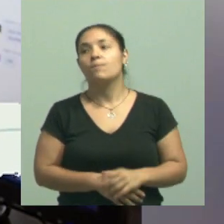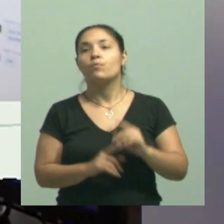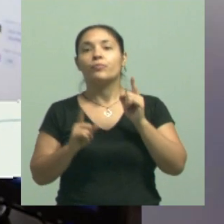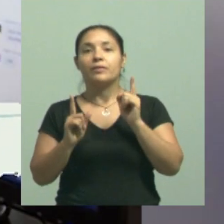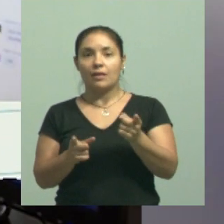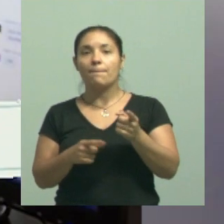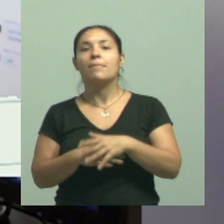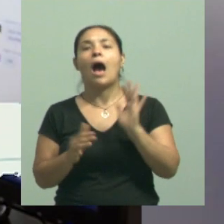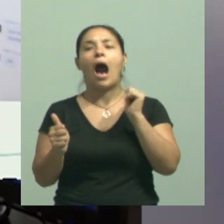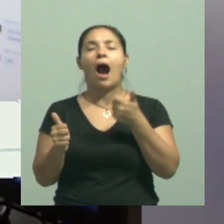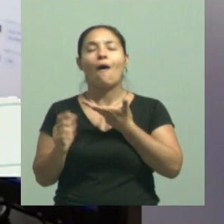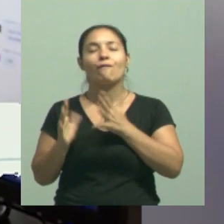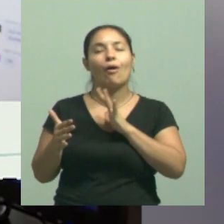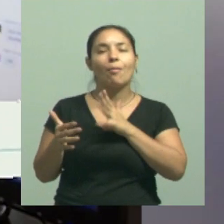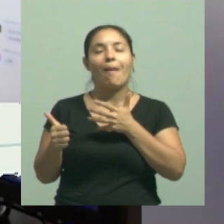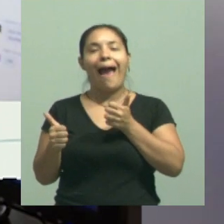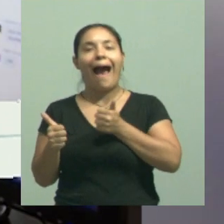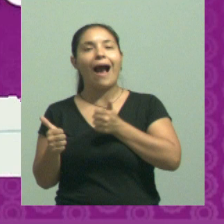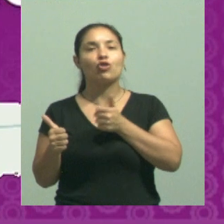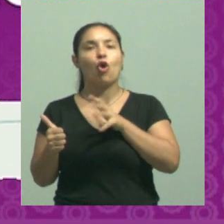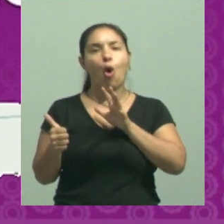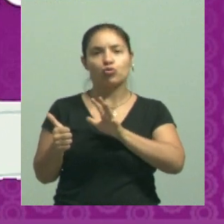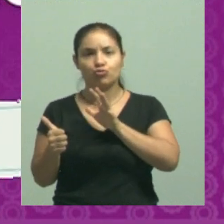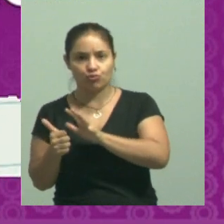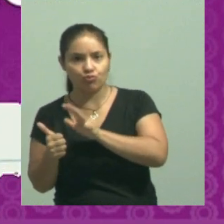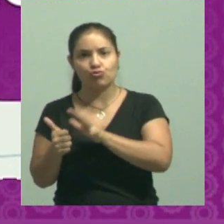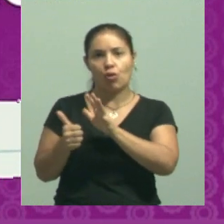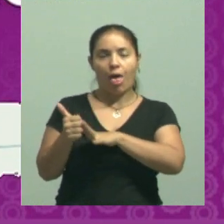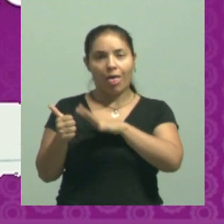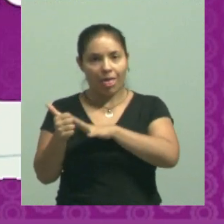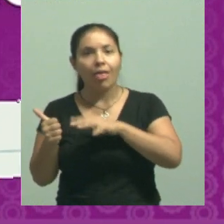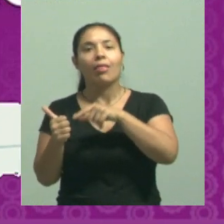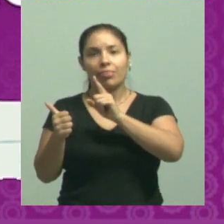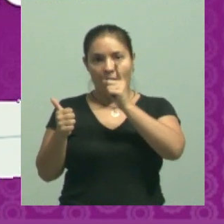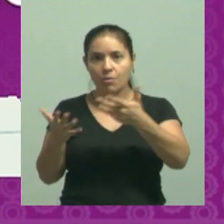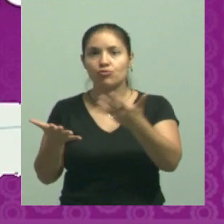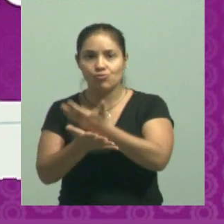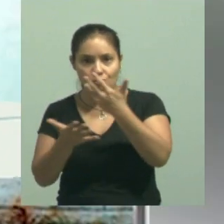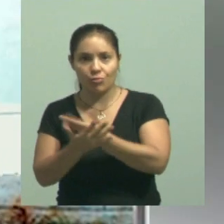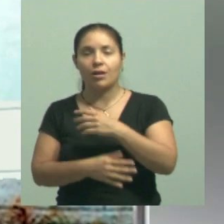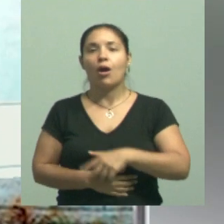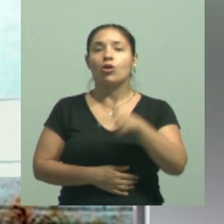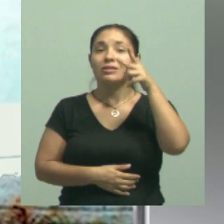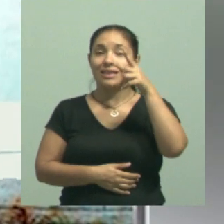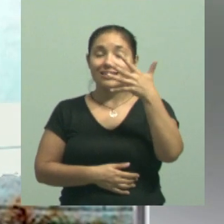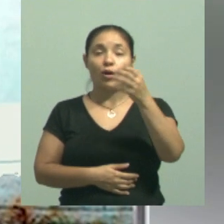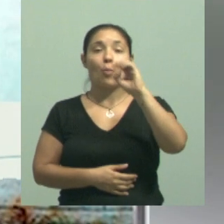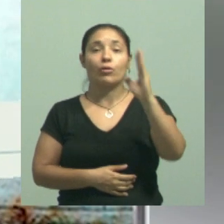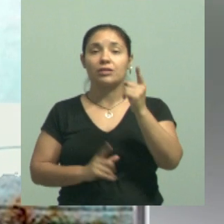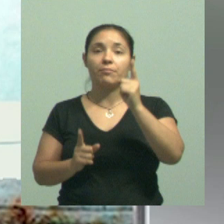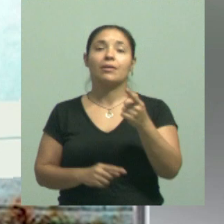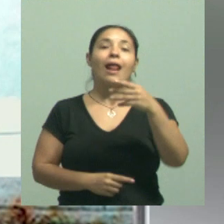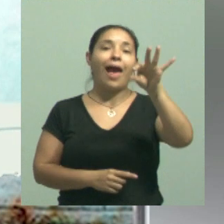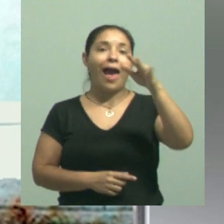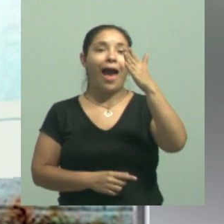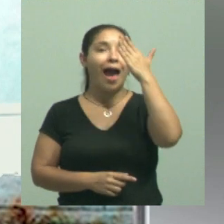en castings. Es terrible. El 25% menos ganan las actrices. Entonces decís, bueno, en